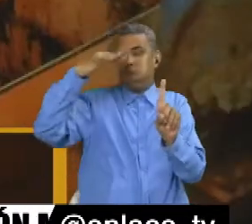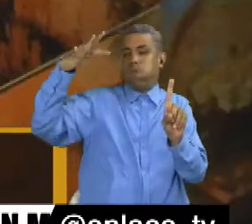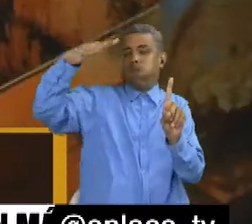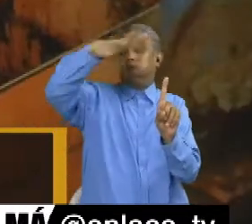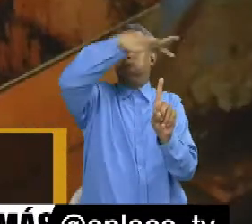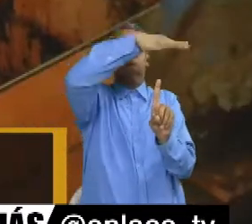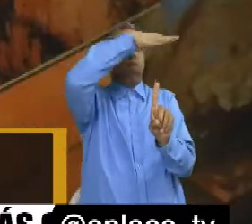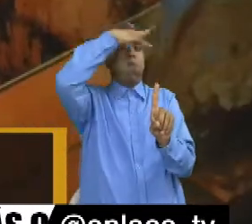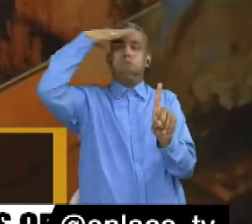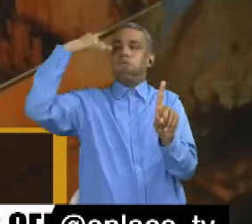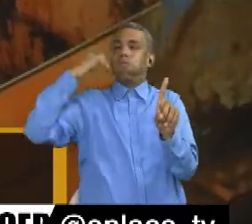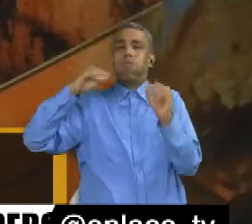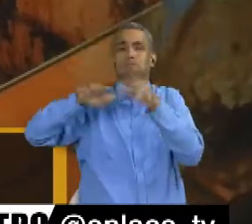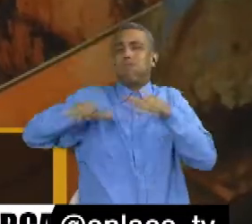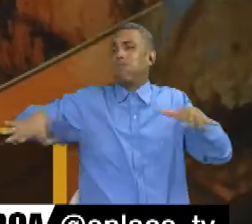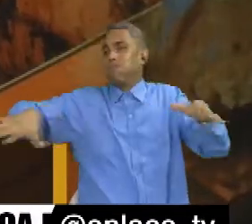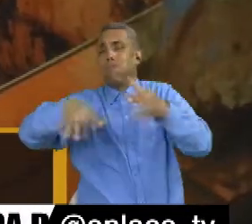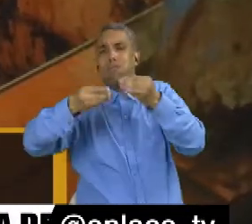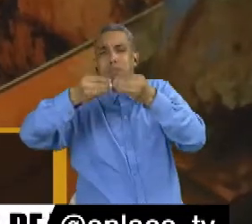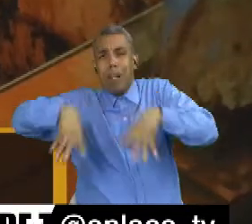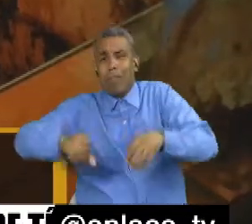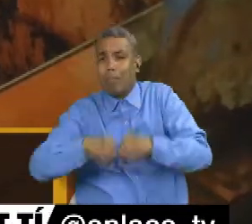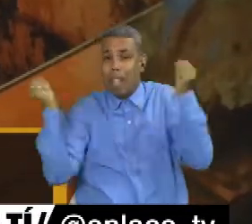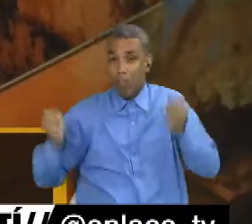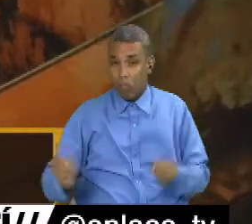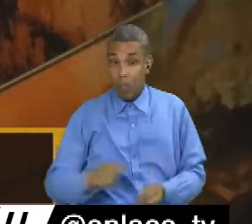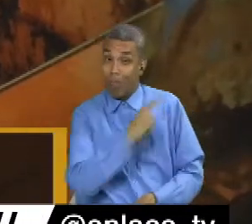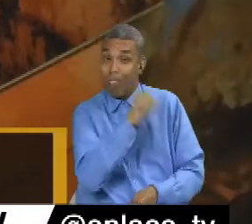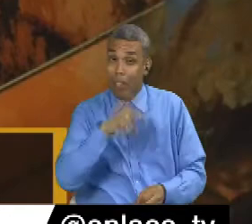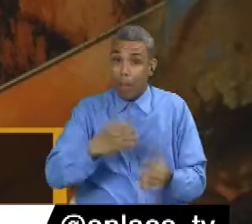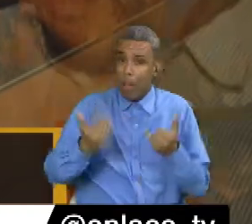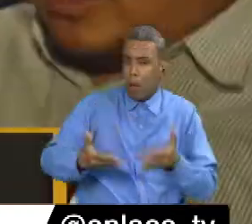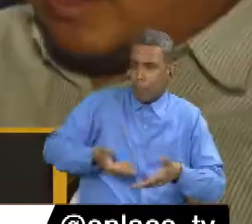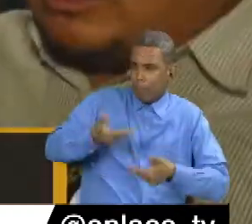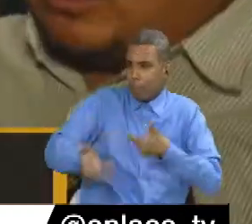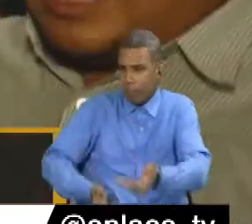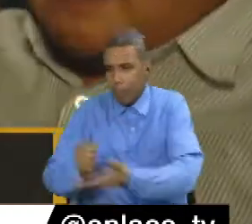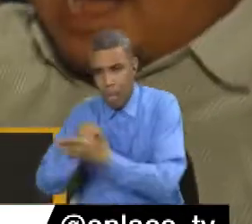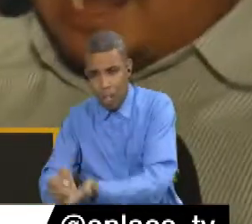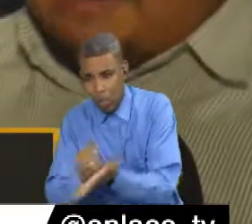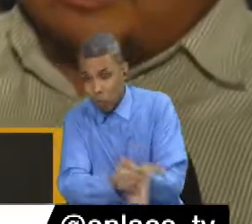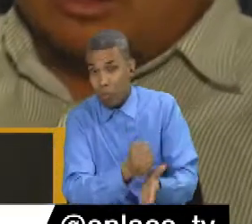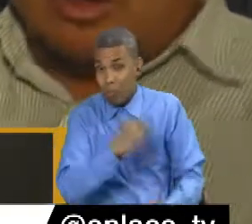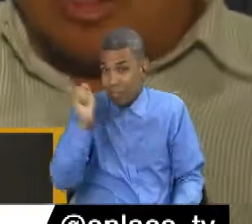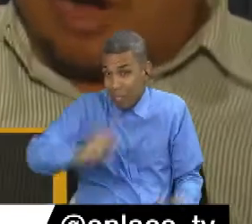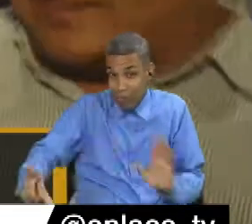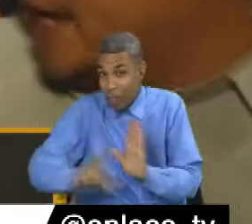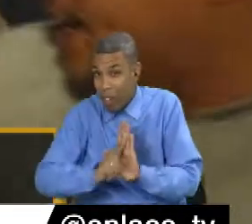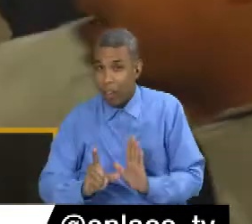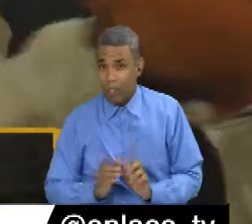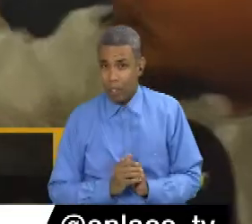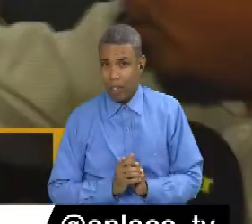contingencia en el sistema de agua potable, entonces es cuando vea la fila que hay. Es cuando le bajan la presión o la cierran. De 4